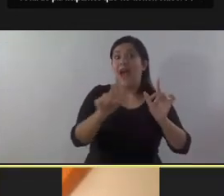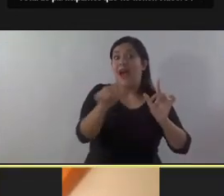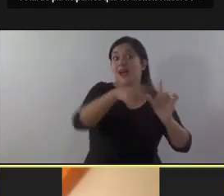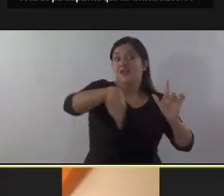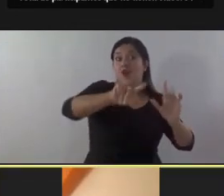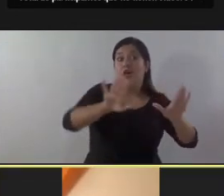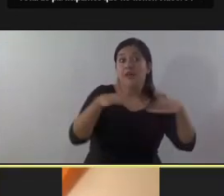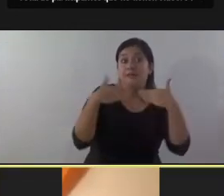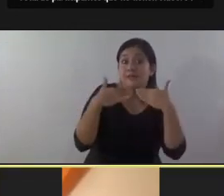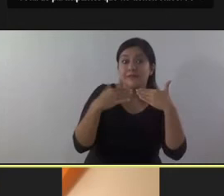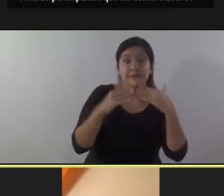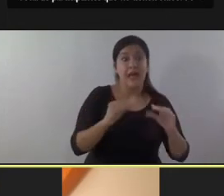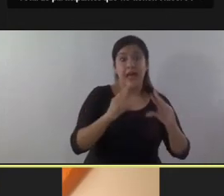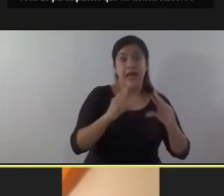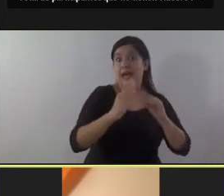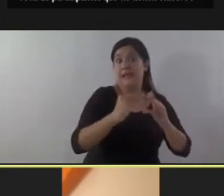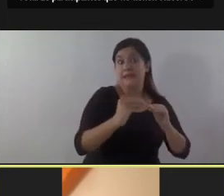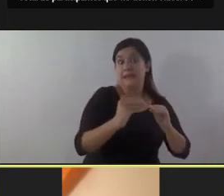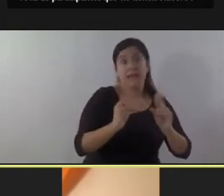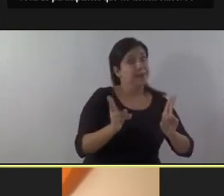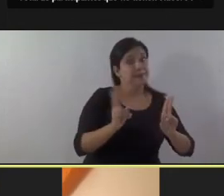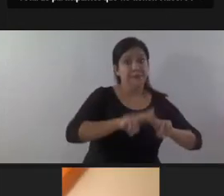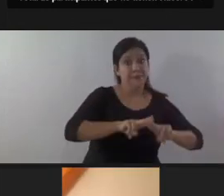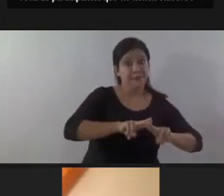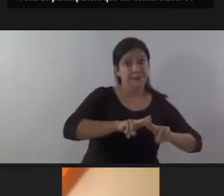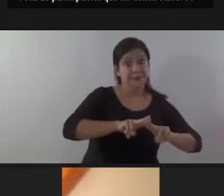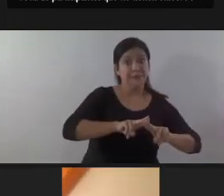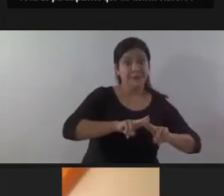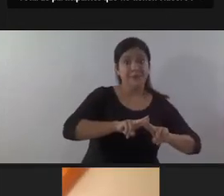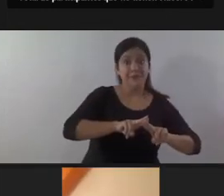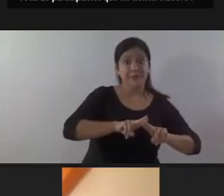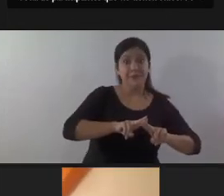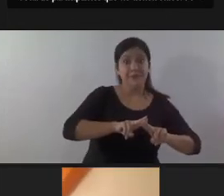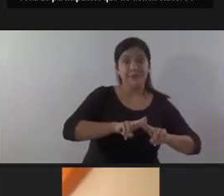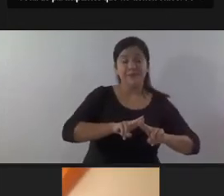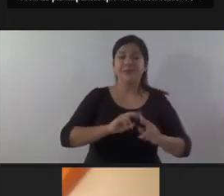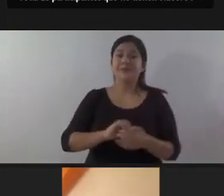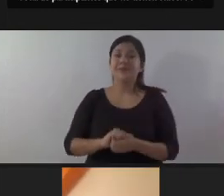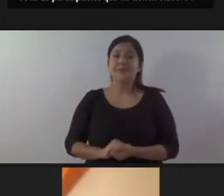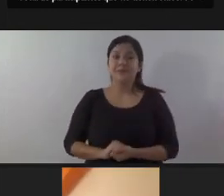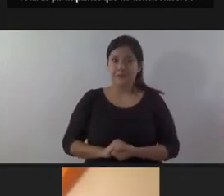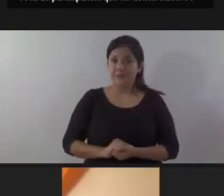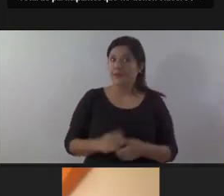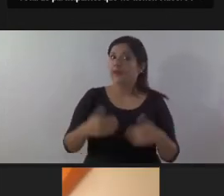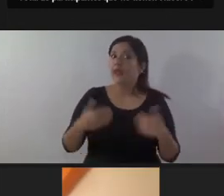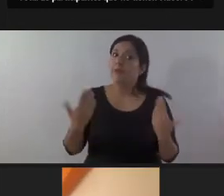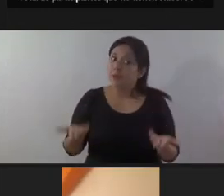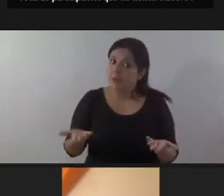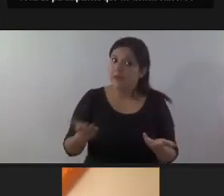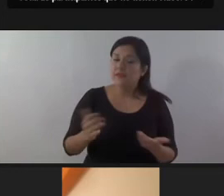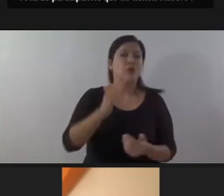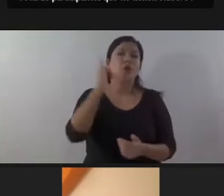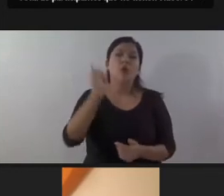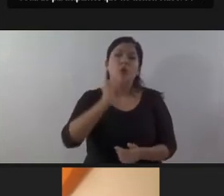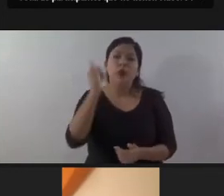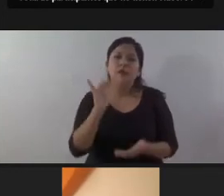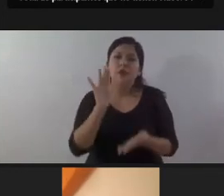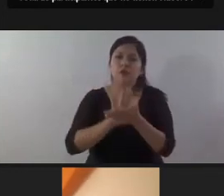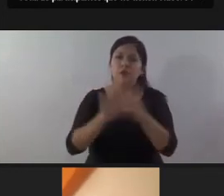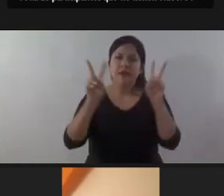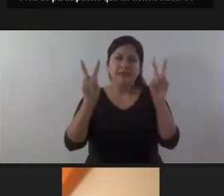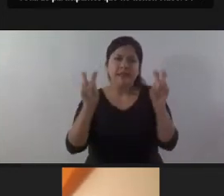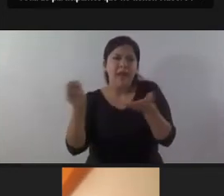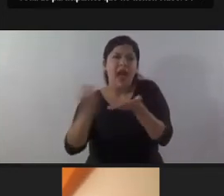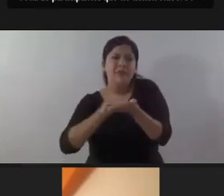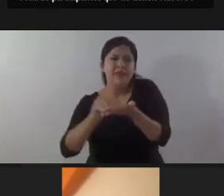cerrado. Entonces, bueno, vamos a hacerlo de este modo, si te parece bien. De paso, aprovecho y cuento una cuestión